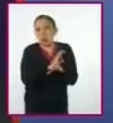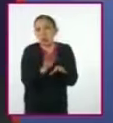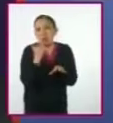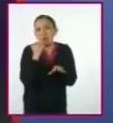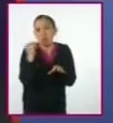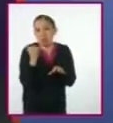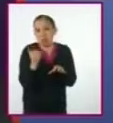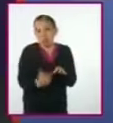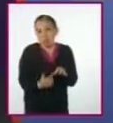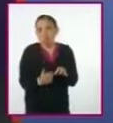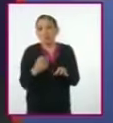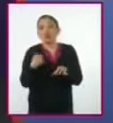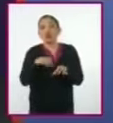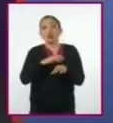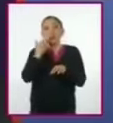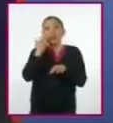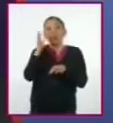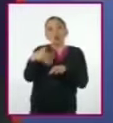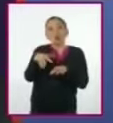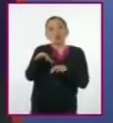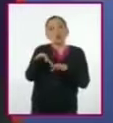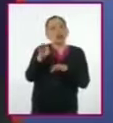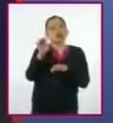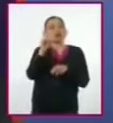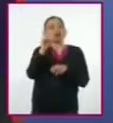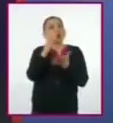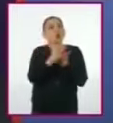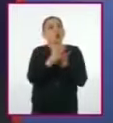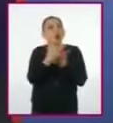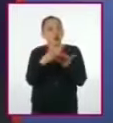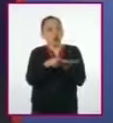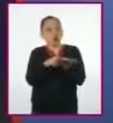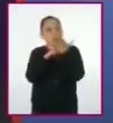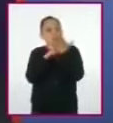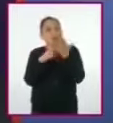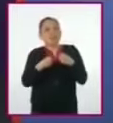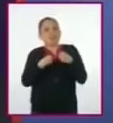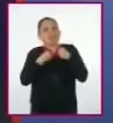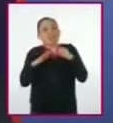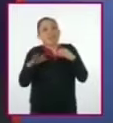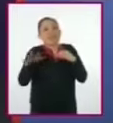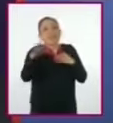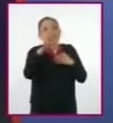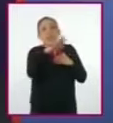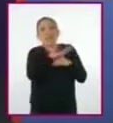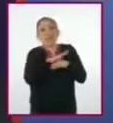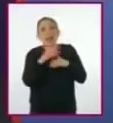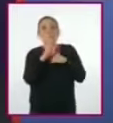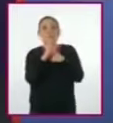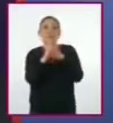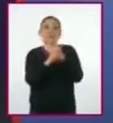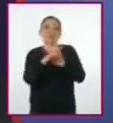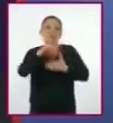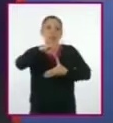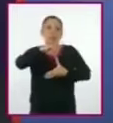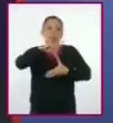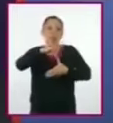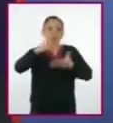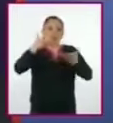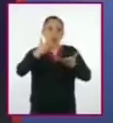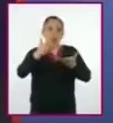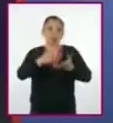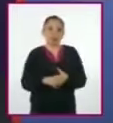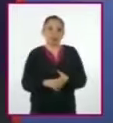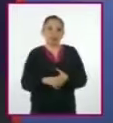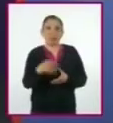nosotros podemos buscar es simplemente el reflejo cotidiano de nuestros países latinoamericanos,